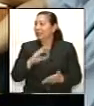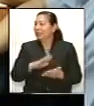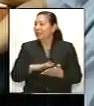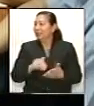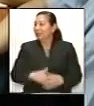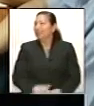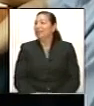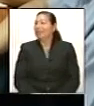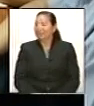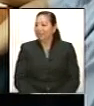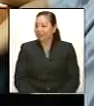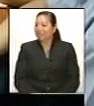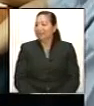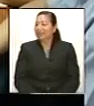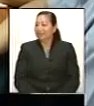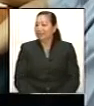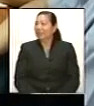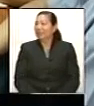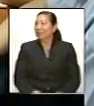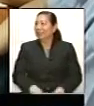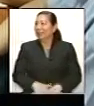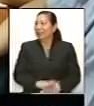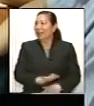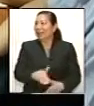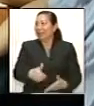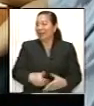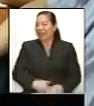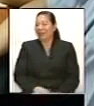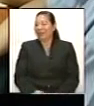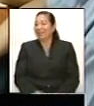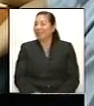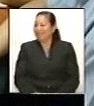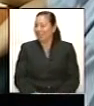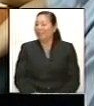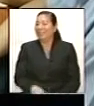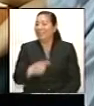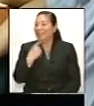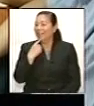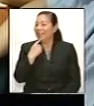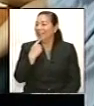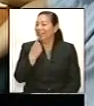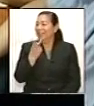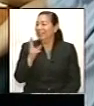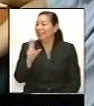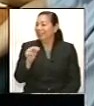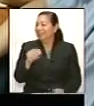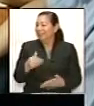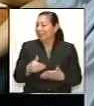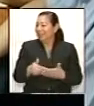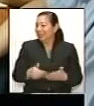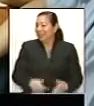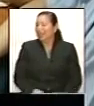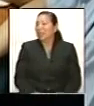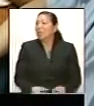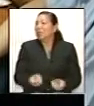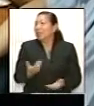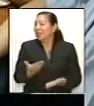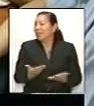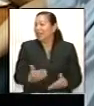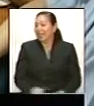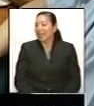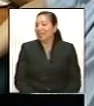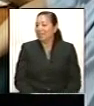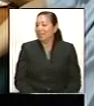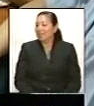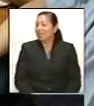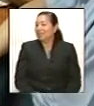esta plataforma que es en este caso informativa, entonces, por eso lo digo que ese sí quedaría como algo opcional, porque tal vez algunos